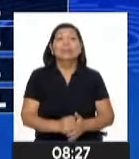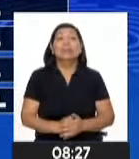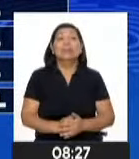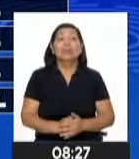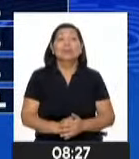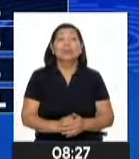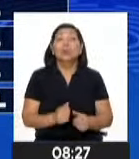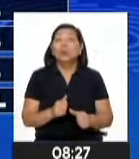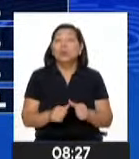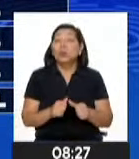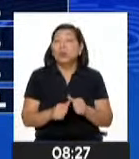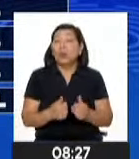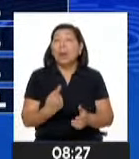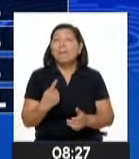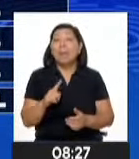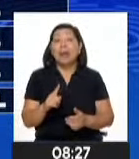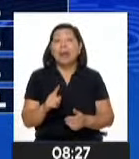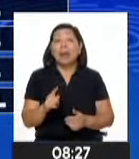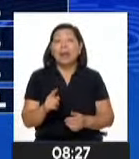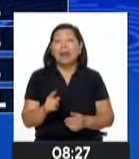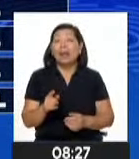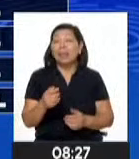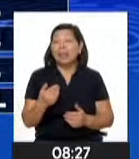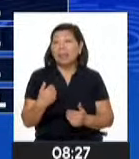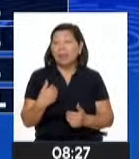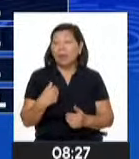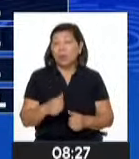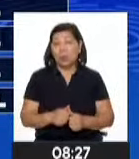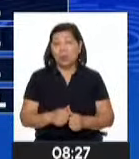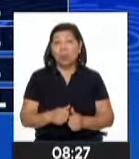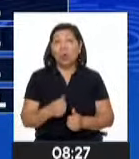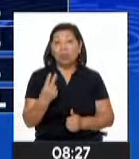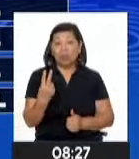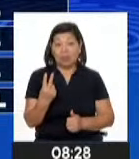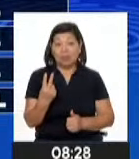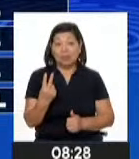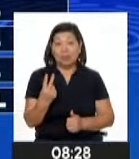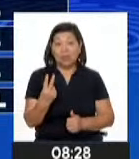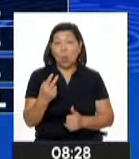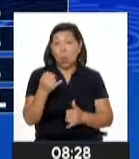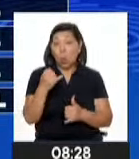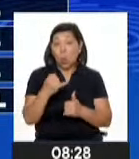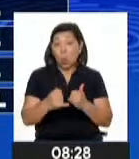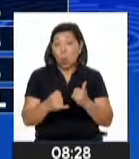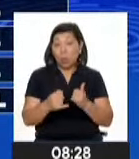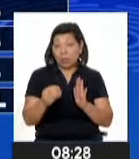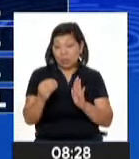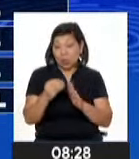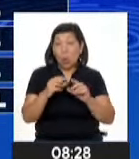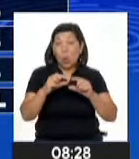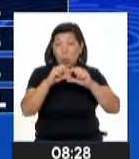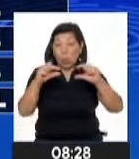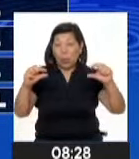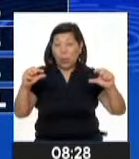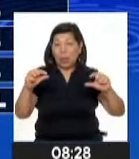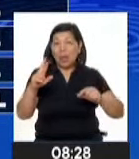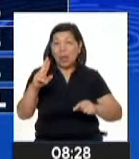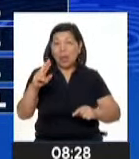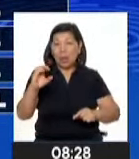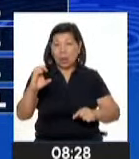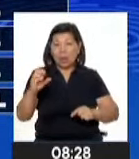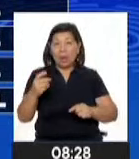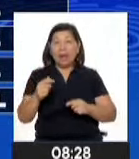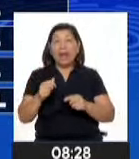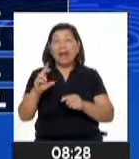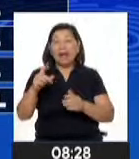declaración específicamente para el contribuyente que tenga el número 2 como último dígito de RENIEC. El